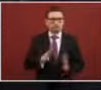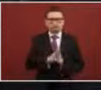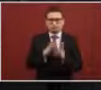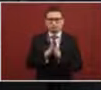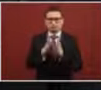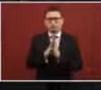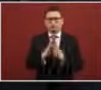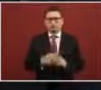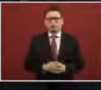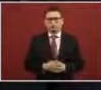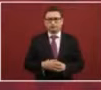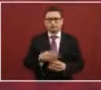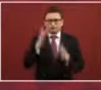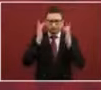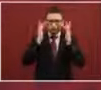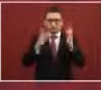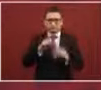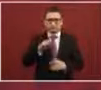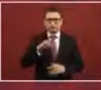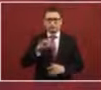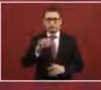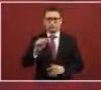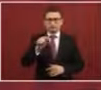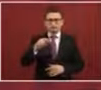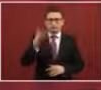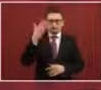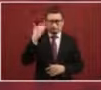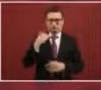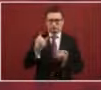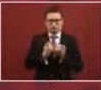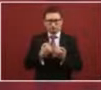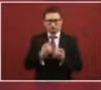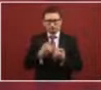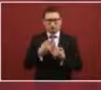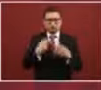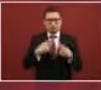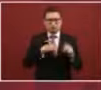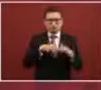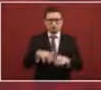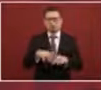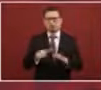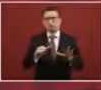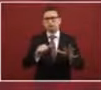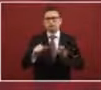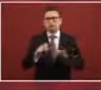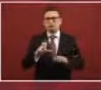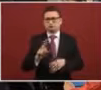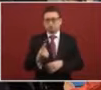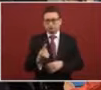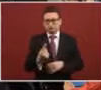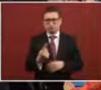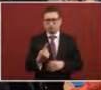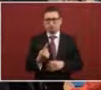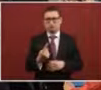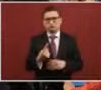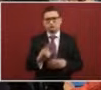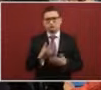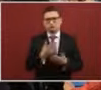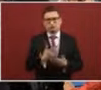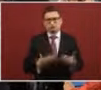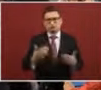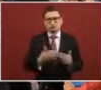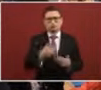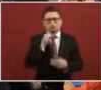ustedes tengan una idea, en Santa Lucía, que también habíamos tenido una demanda histórica bastante fuerte, tuvimos 631, lo cual nos quedamos muy por